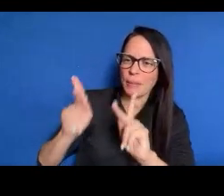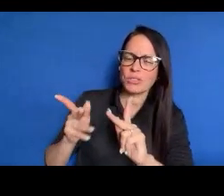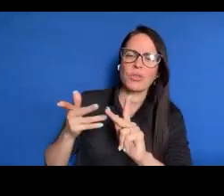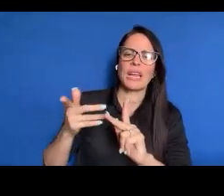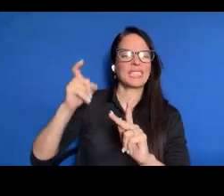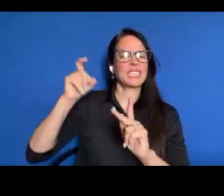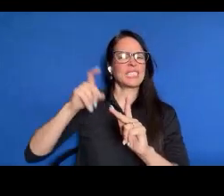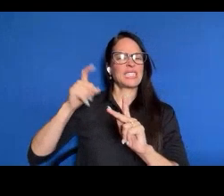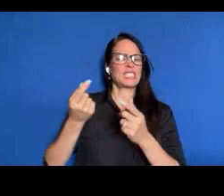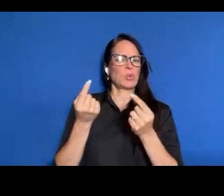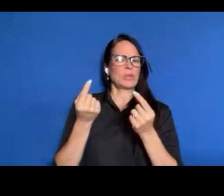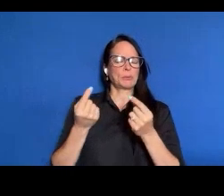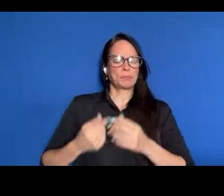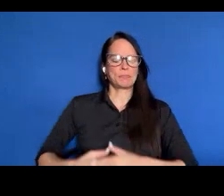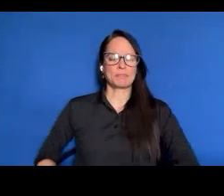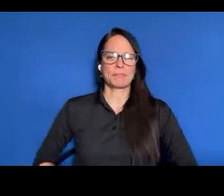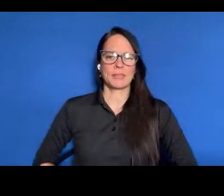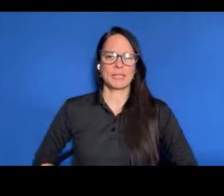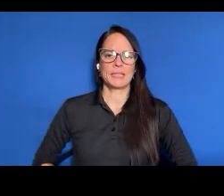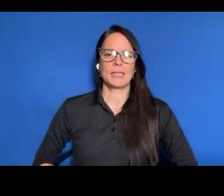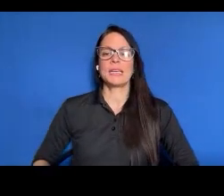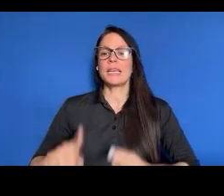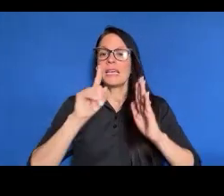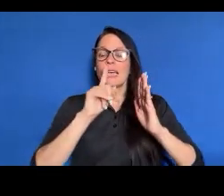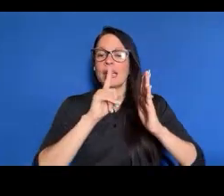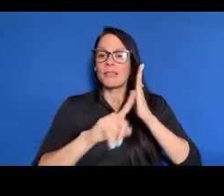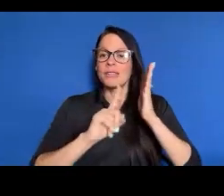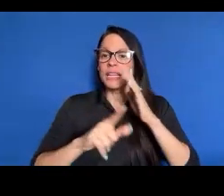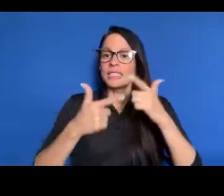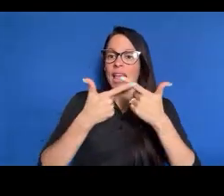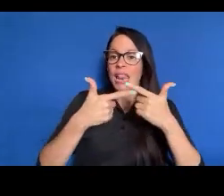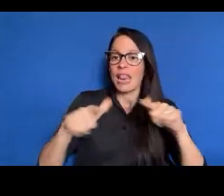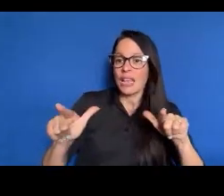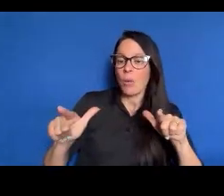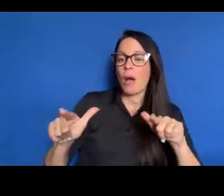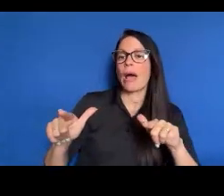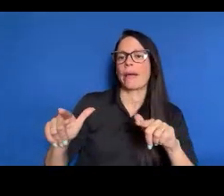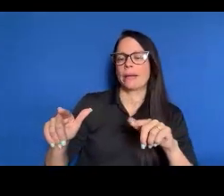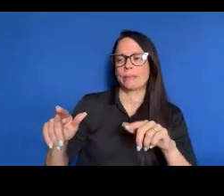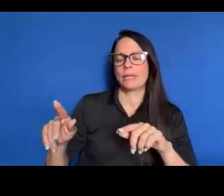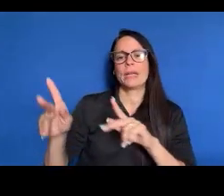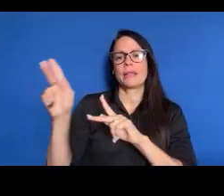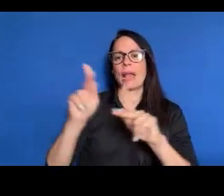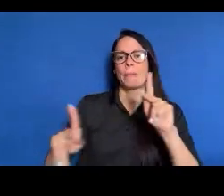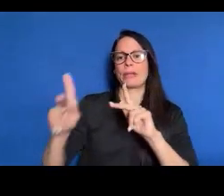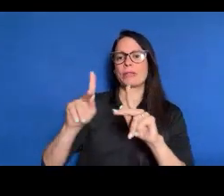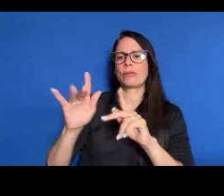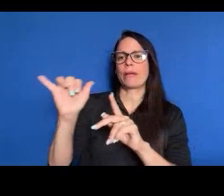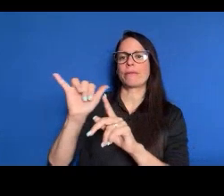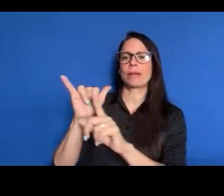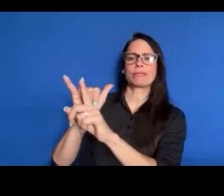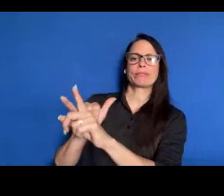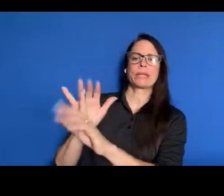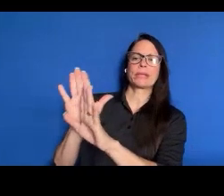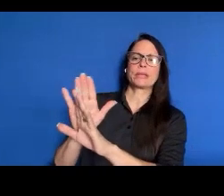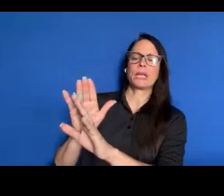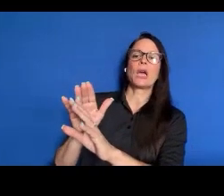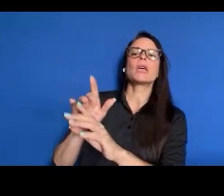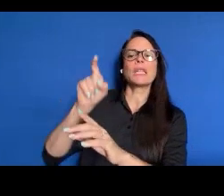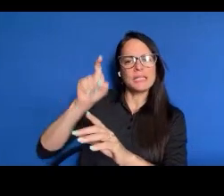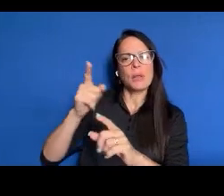hacían referencia. Revisar el lenguaje estigmatizante, porque hay que empezar a llamarlos por el nombre que es correcto, no por el nombre que por muchos años se le ha